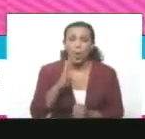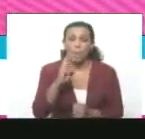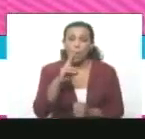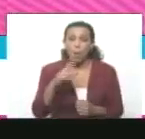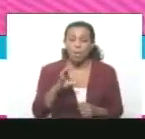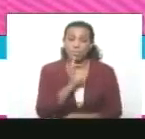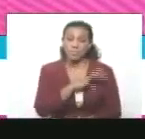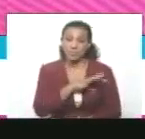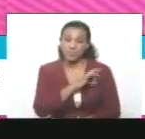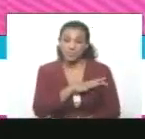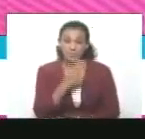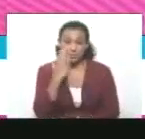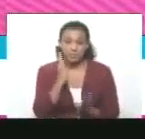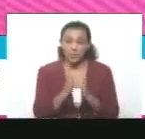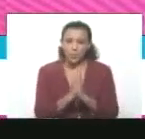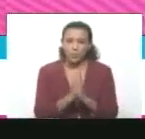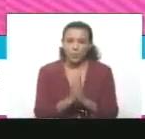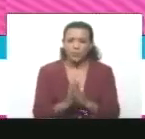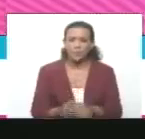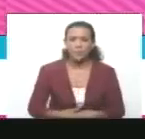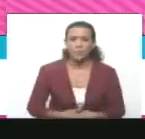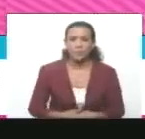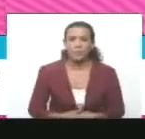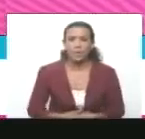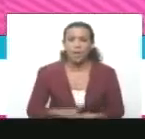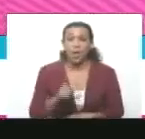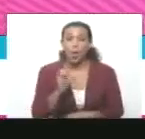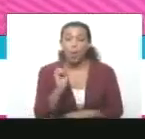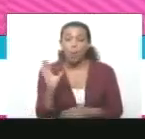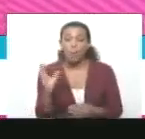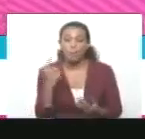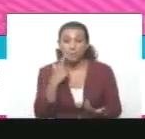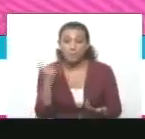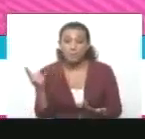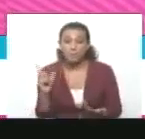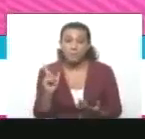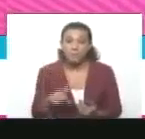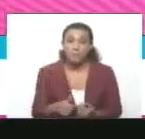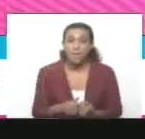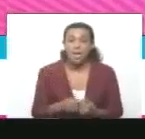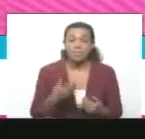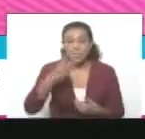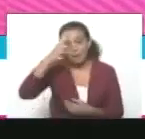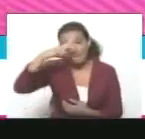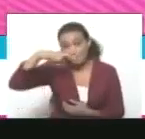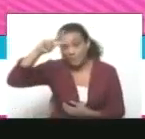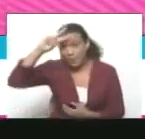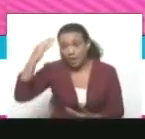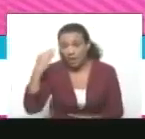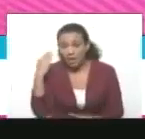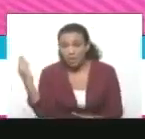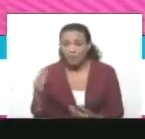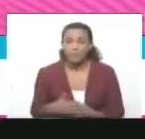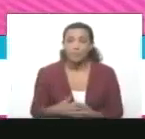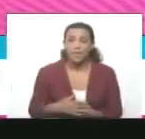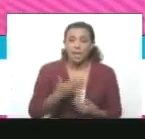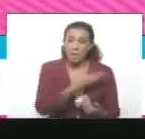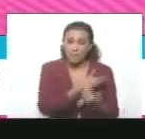Chile, al presidente López Obrador, a la presidenta Xiomara